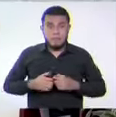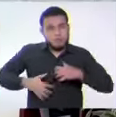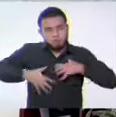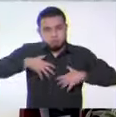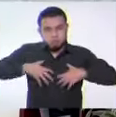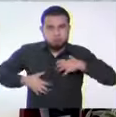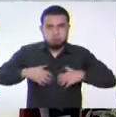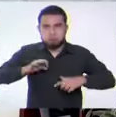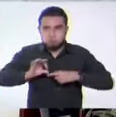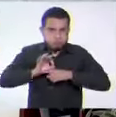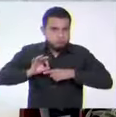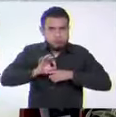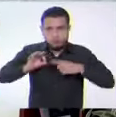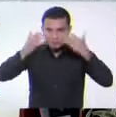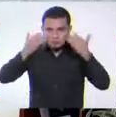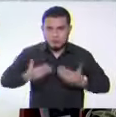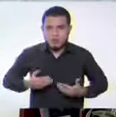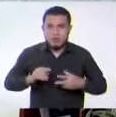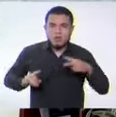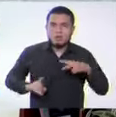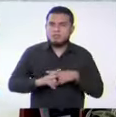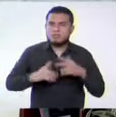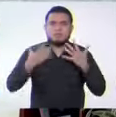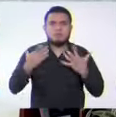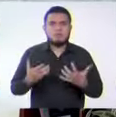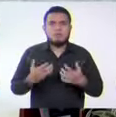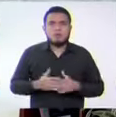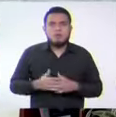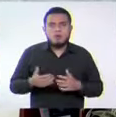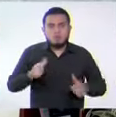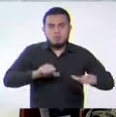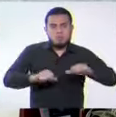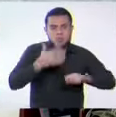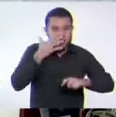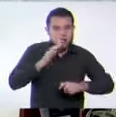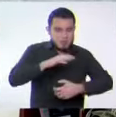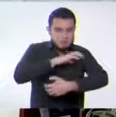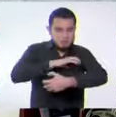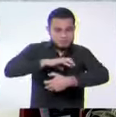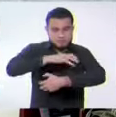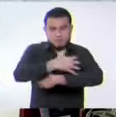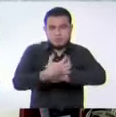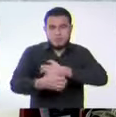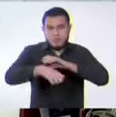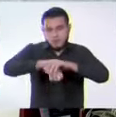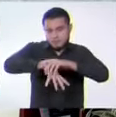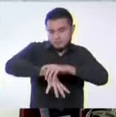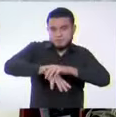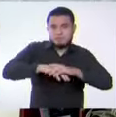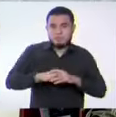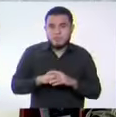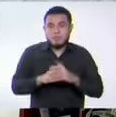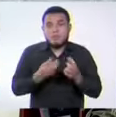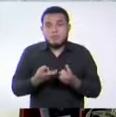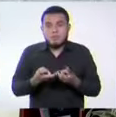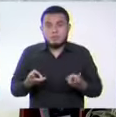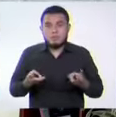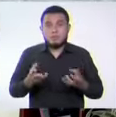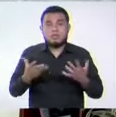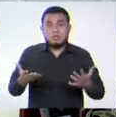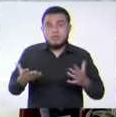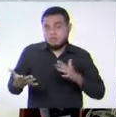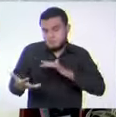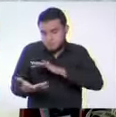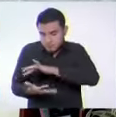organismo. Existen compuestos, por ejemplo, las frutas, las verduras, las raíces y ciertos materiales de la